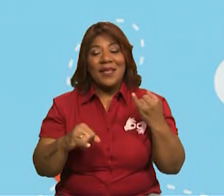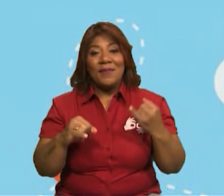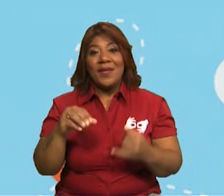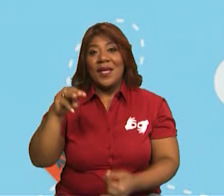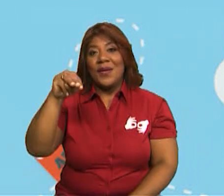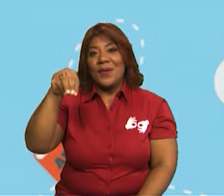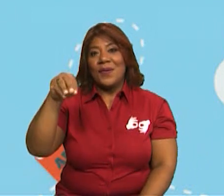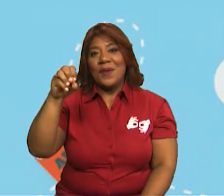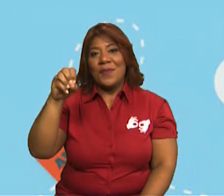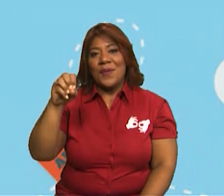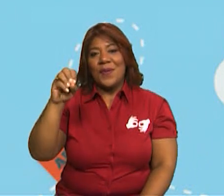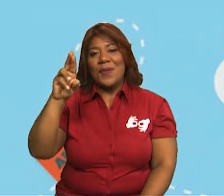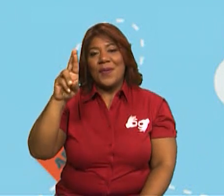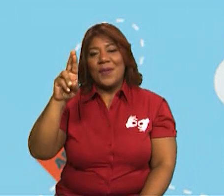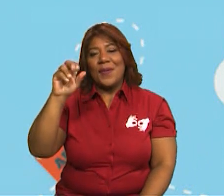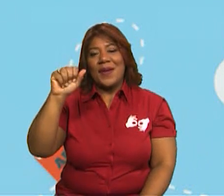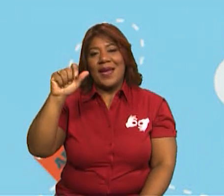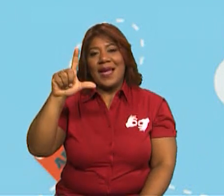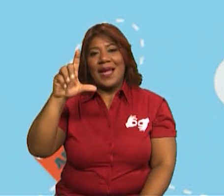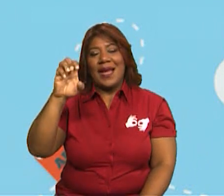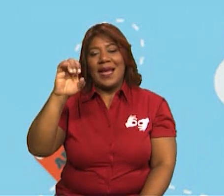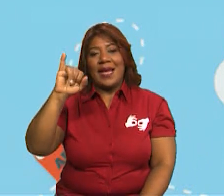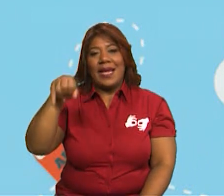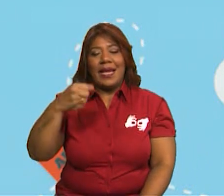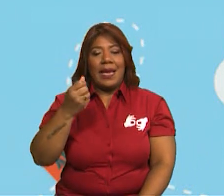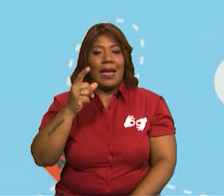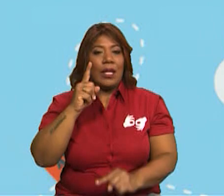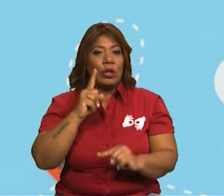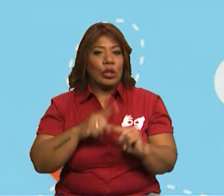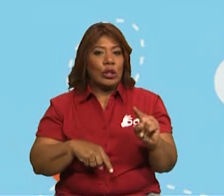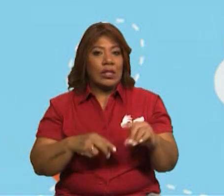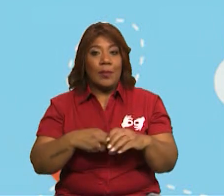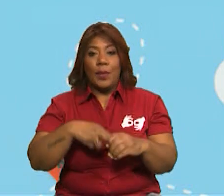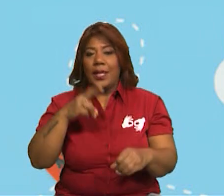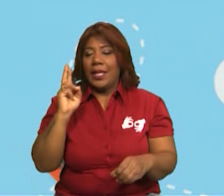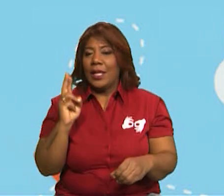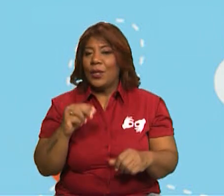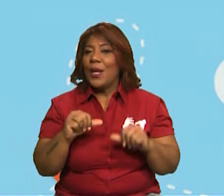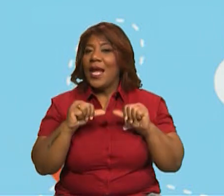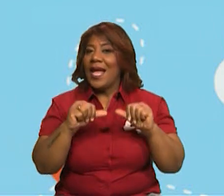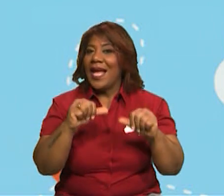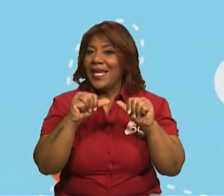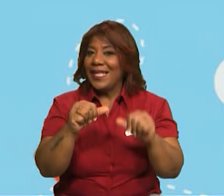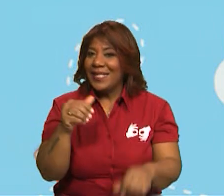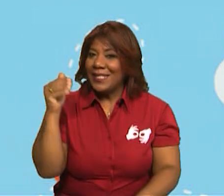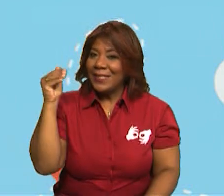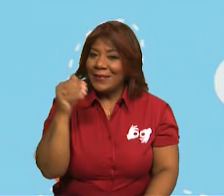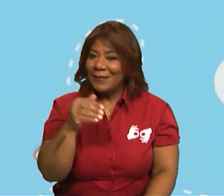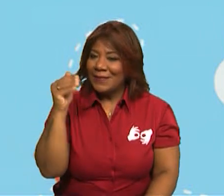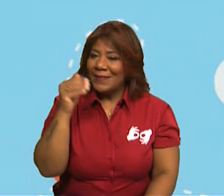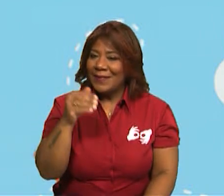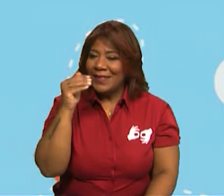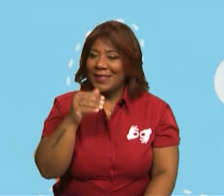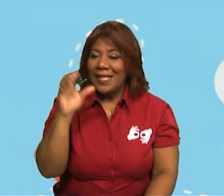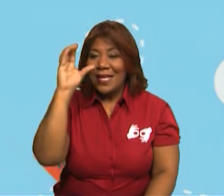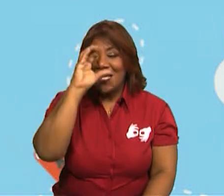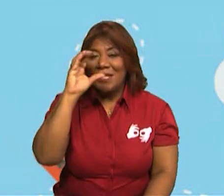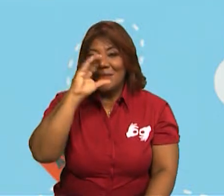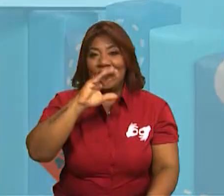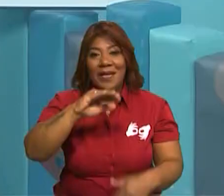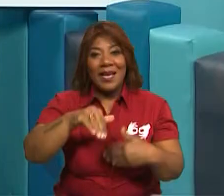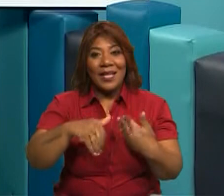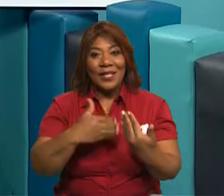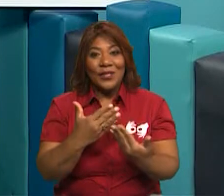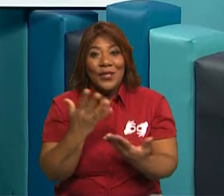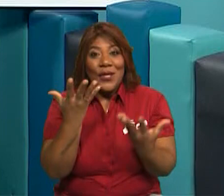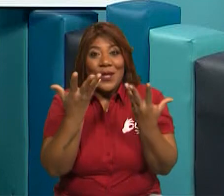relato. Ejemplo, que no hay que dejarse vencer por las dificultades ni culpar a otros por no conseguir nuestras metas.